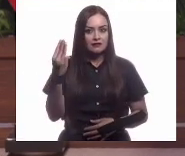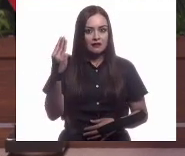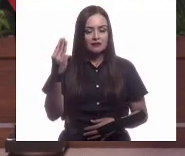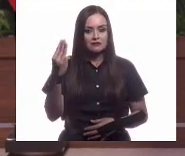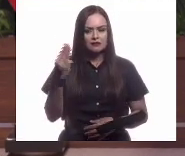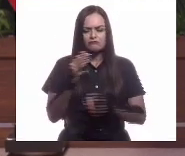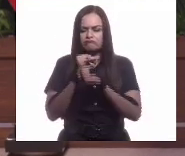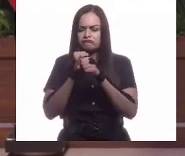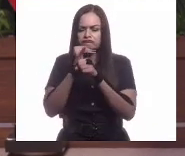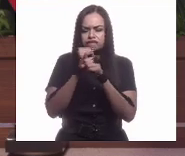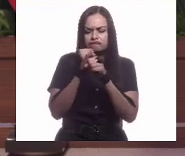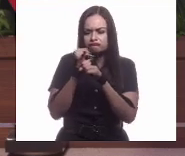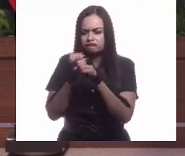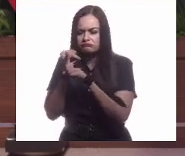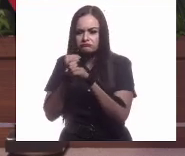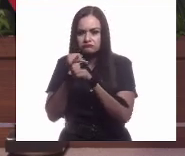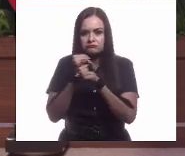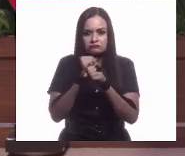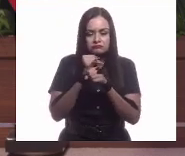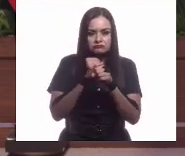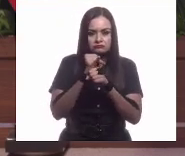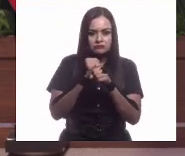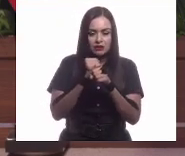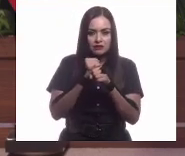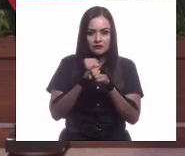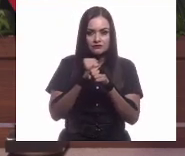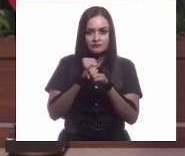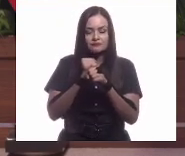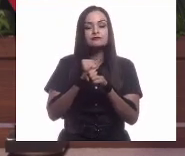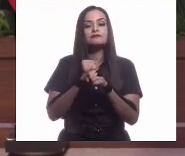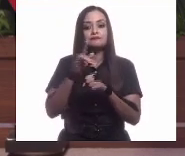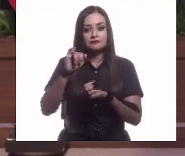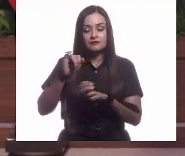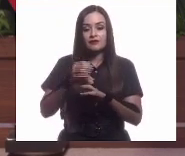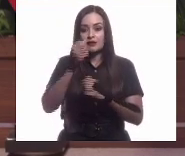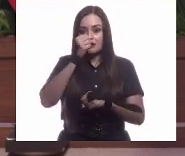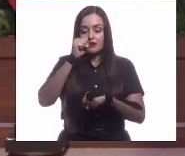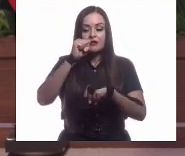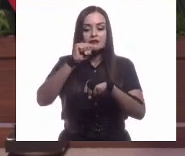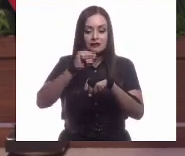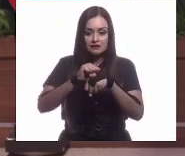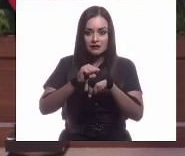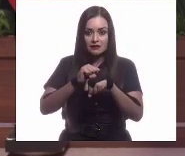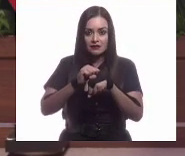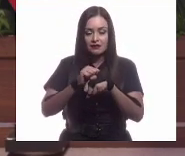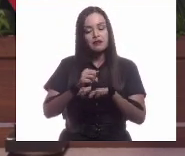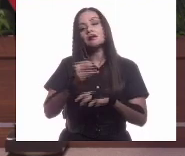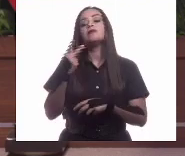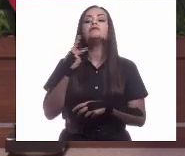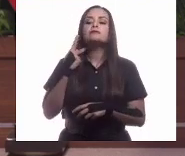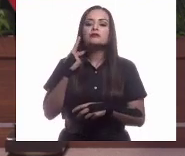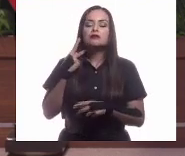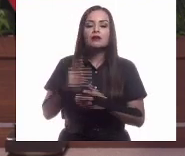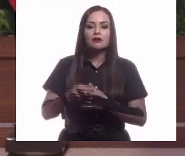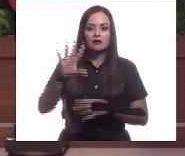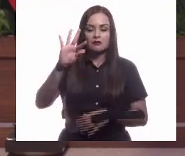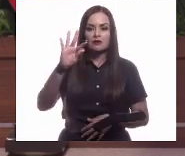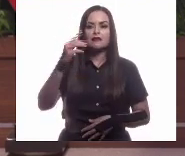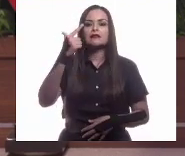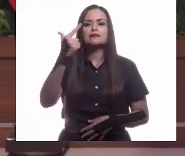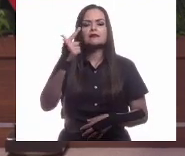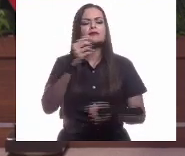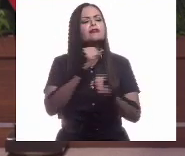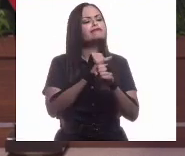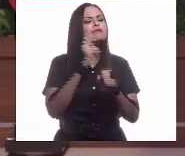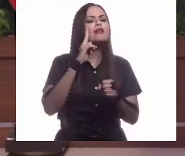de investigación. En coordinación con la Auditoría Superior y la Secretaría de la Función Pública, se han realizado 47 auditorías